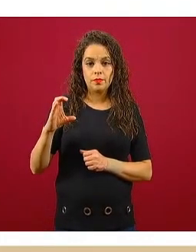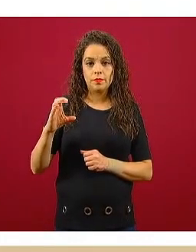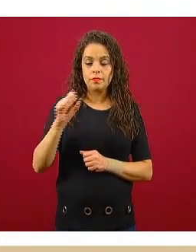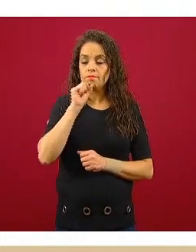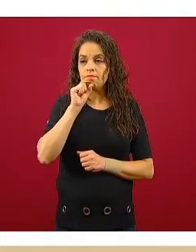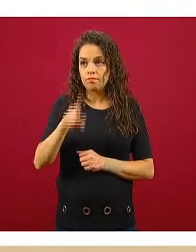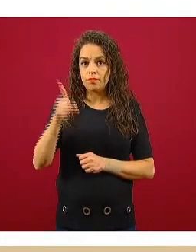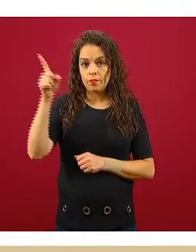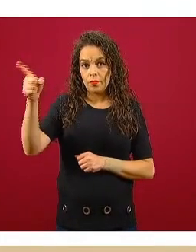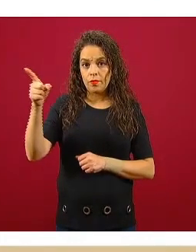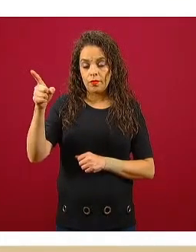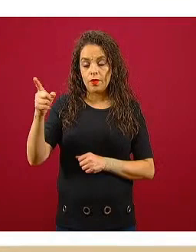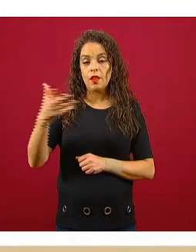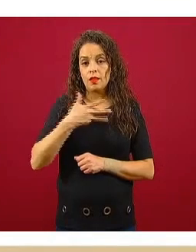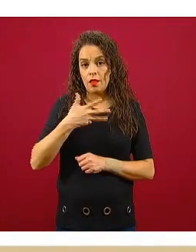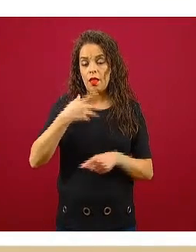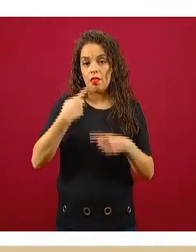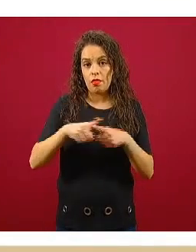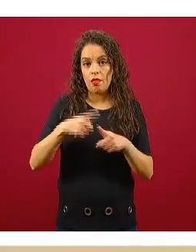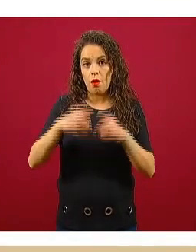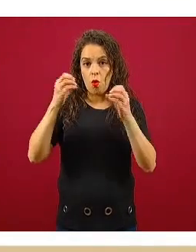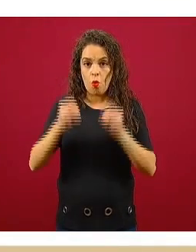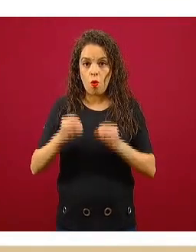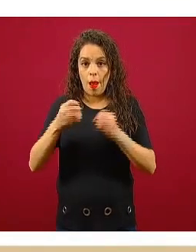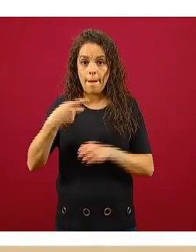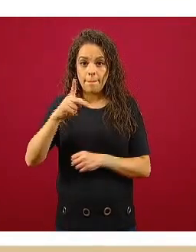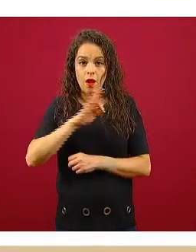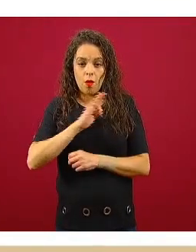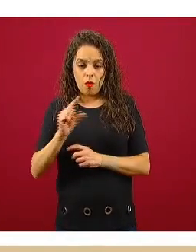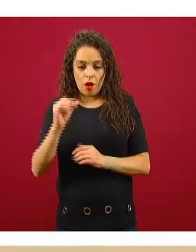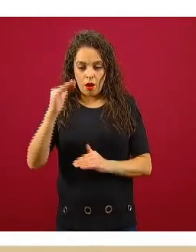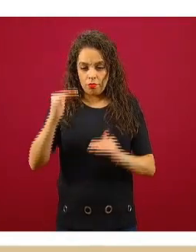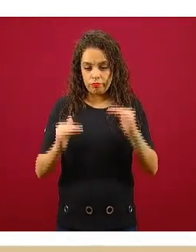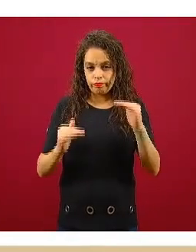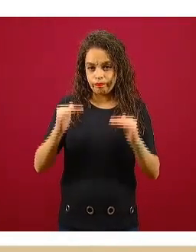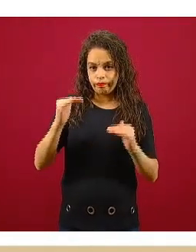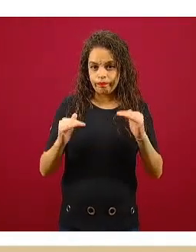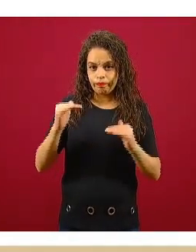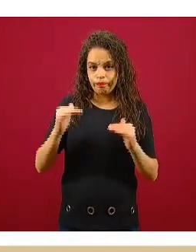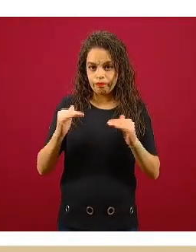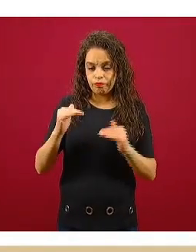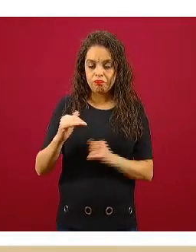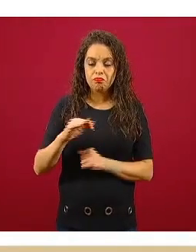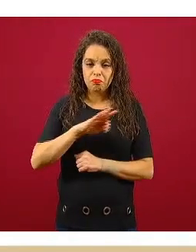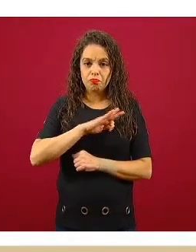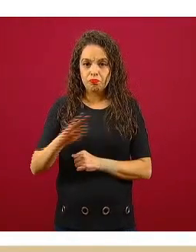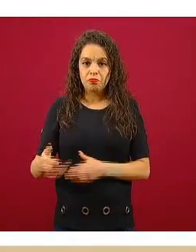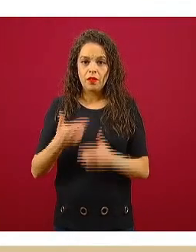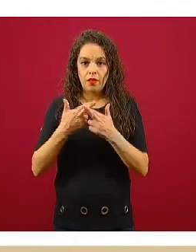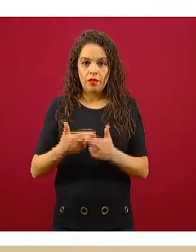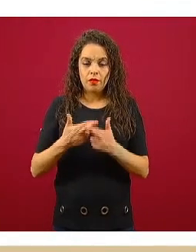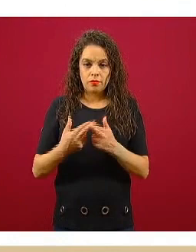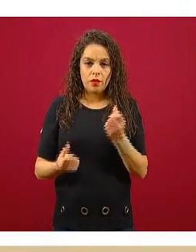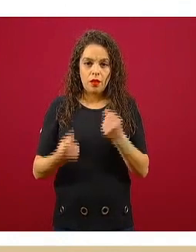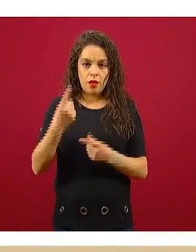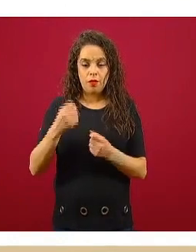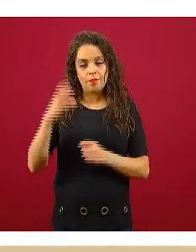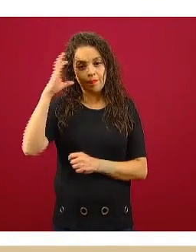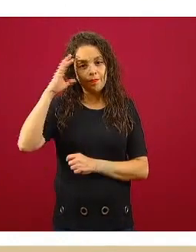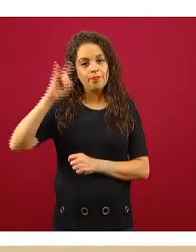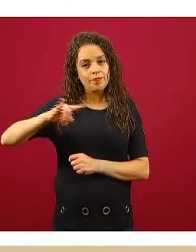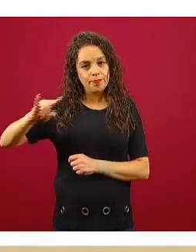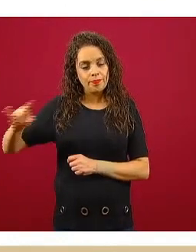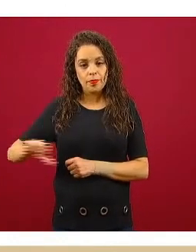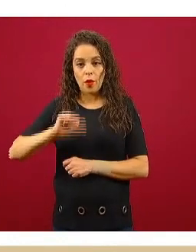venían teniendo esta actividad, aunque se ha podido nivelar en función de que aún queda una buena proporción de disponibilidad. Si vemos ahora en la